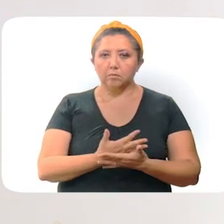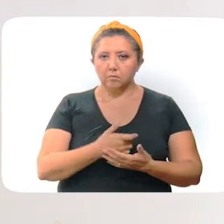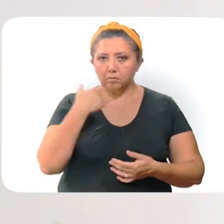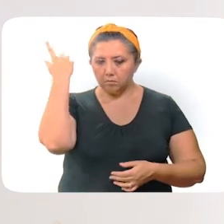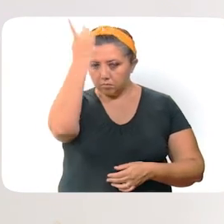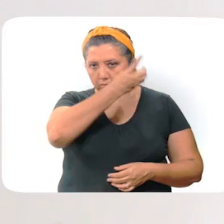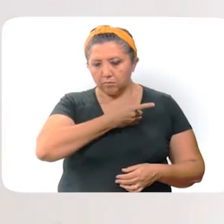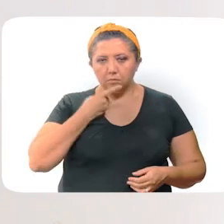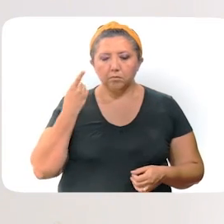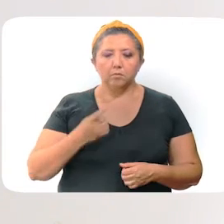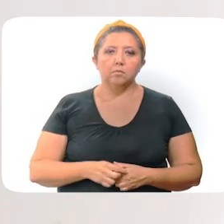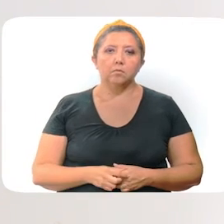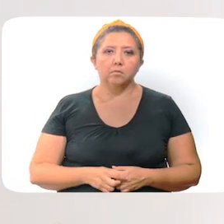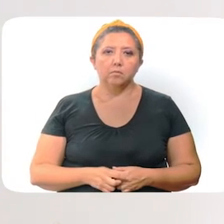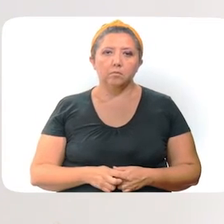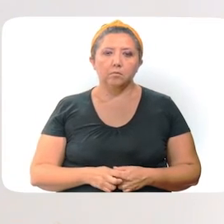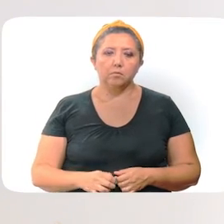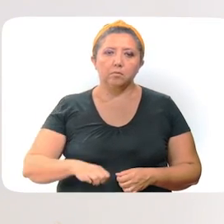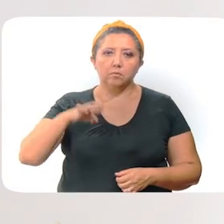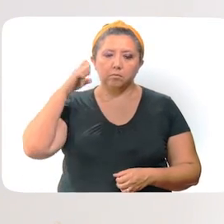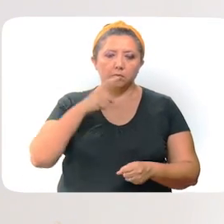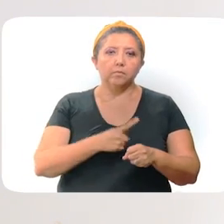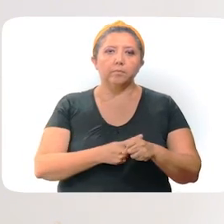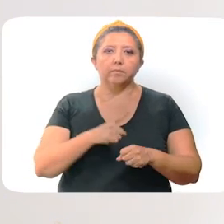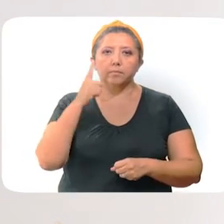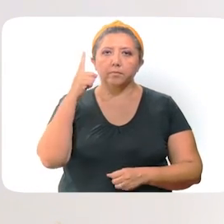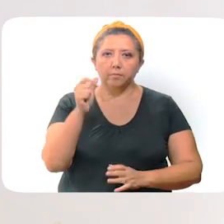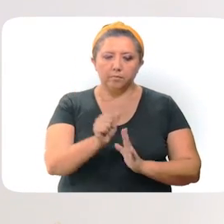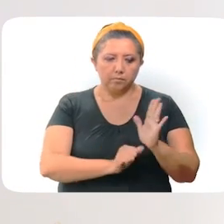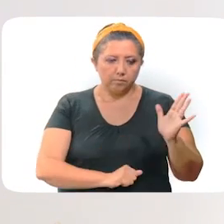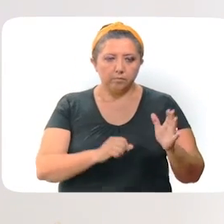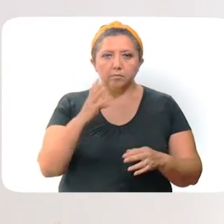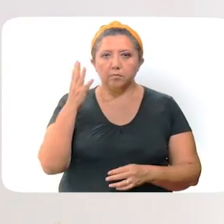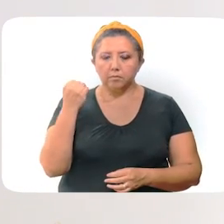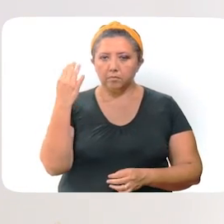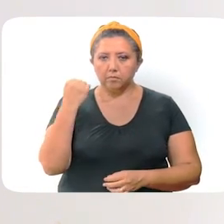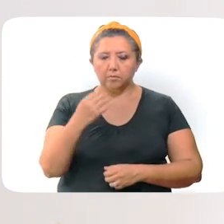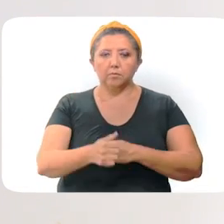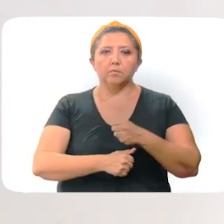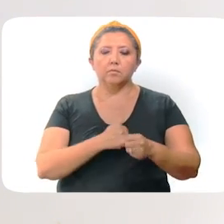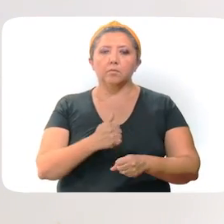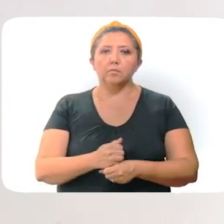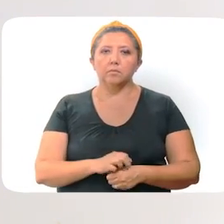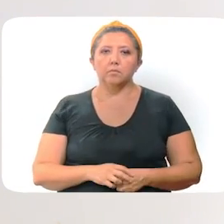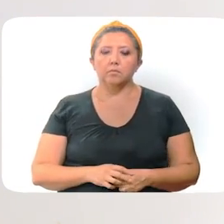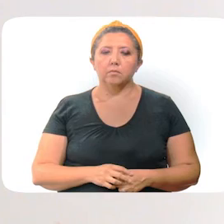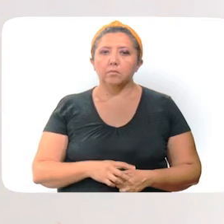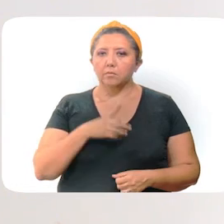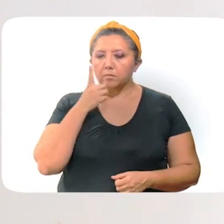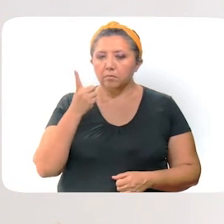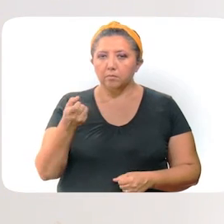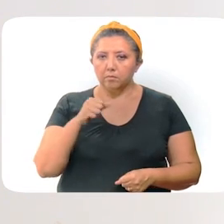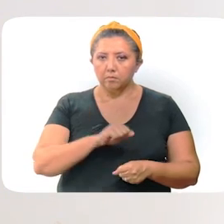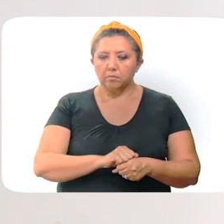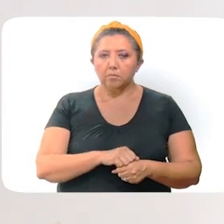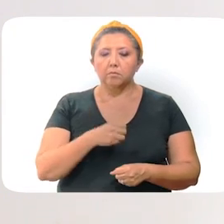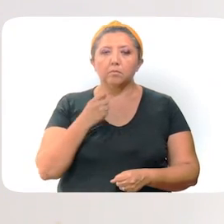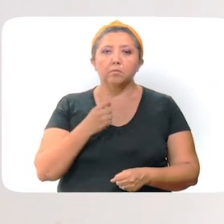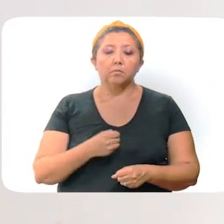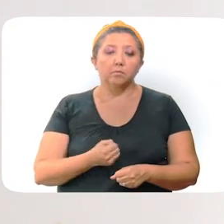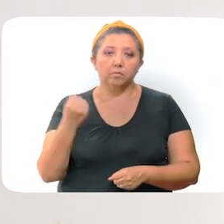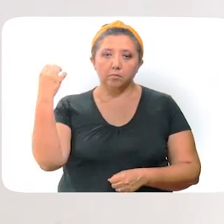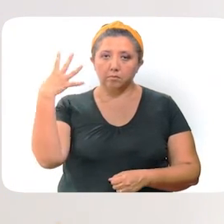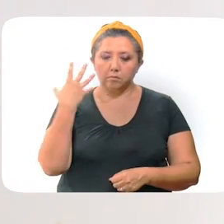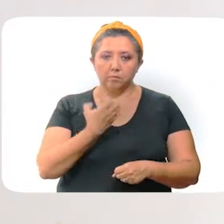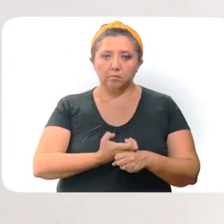pacientes a la espera de diagnóstico. El rango de edad de los casos es de un mes a 99 años. Los indicadores semanales del